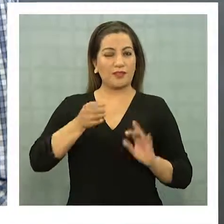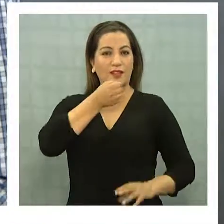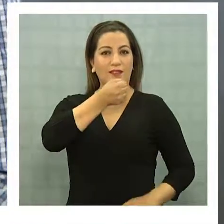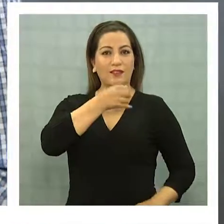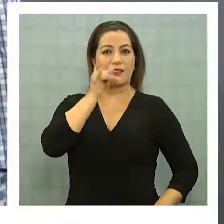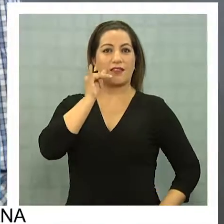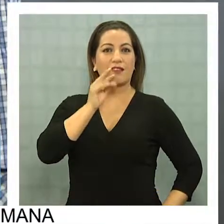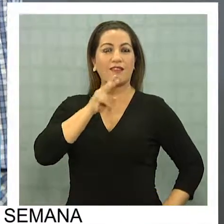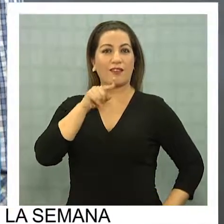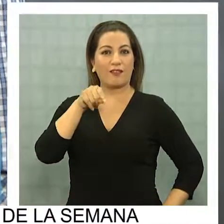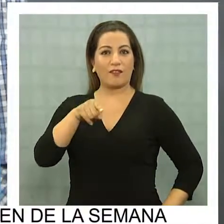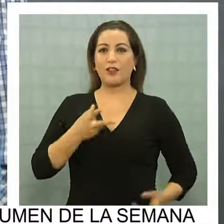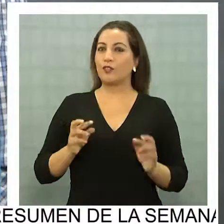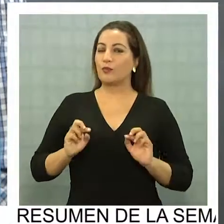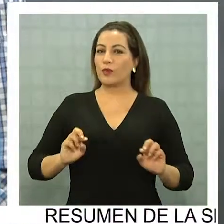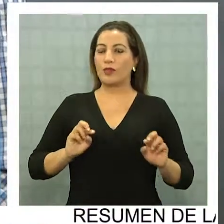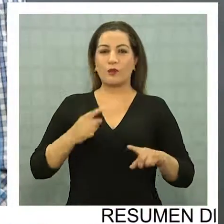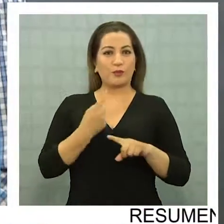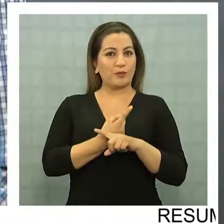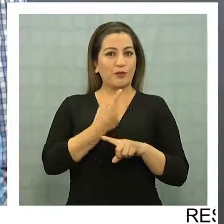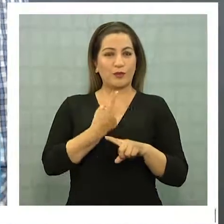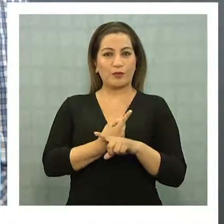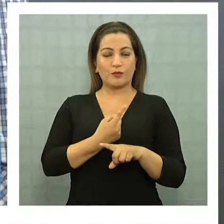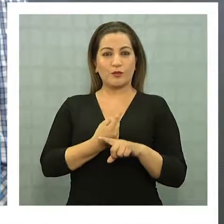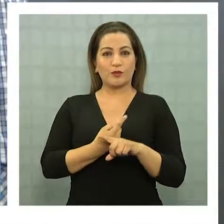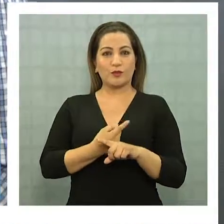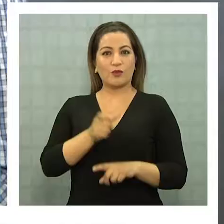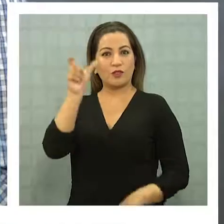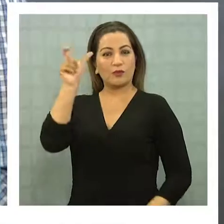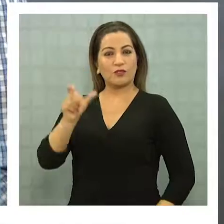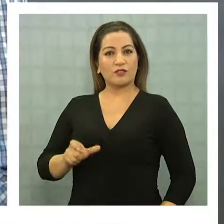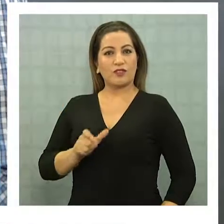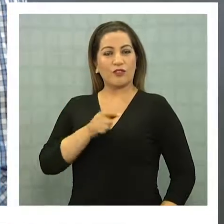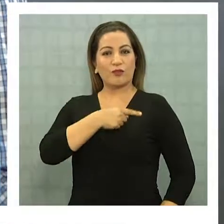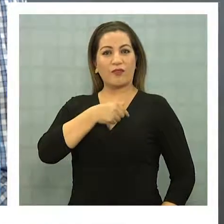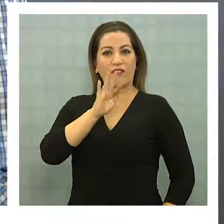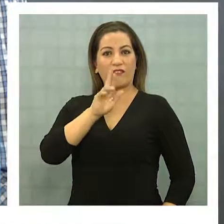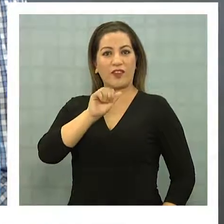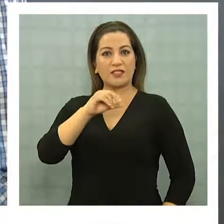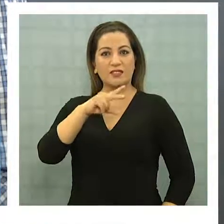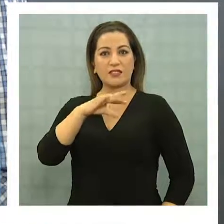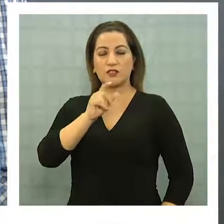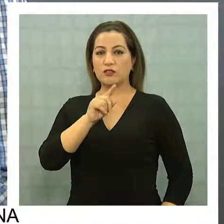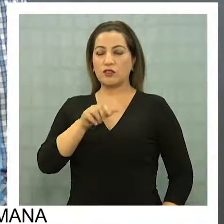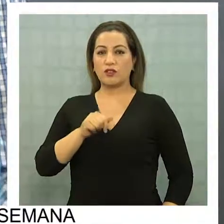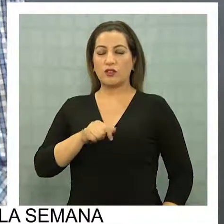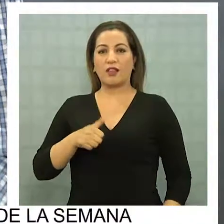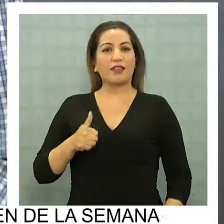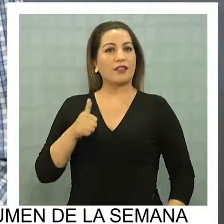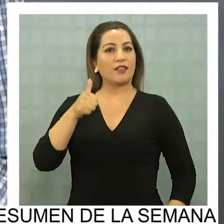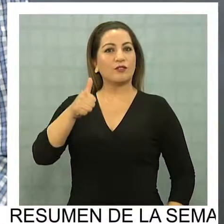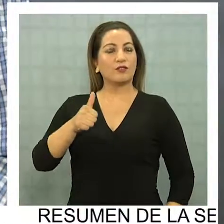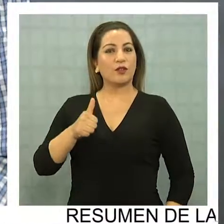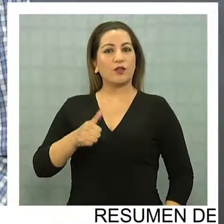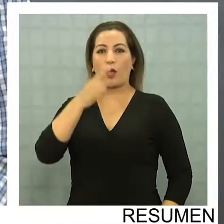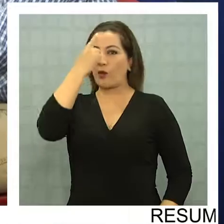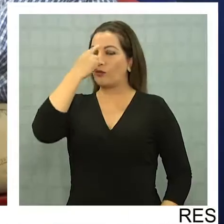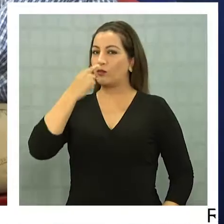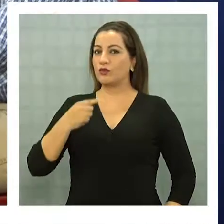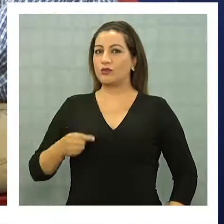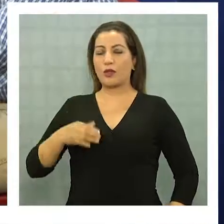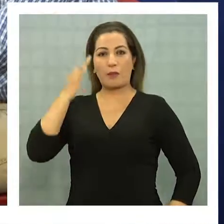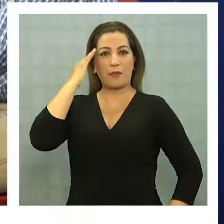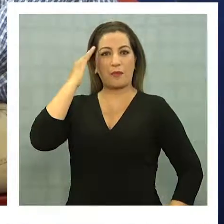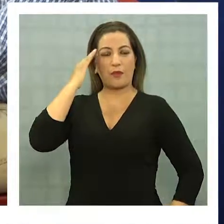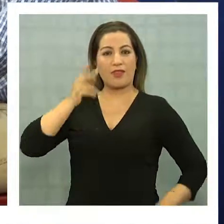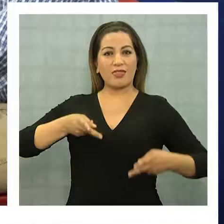Especial de prensa en Iquique Televisión, en esta oportunidad para conversar con Francisco Esteves, quien es director ejecutivo del Museo de la Memoria y los